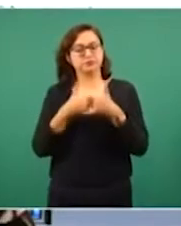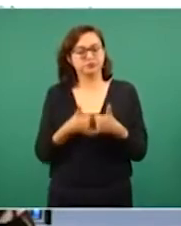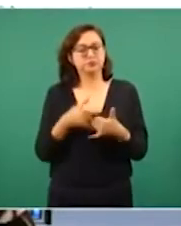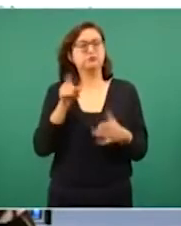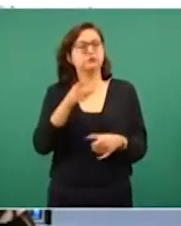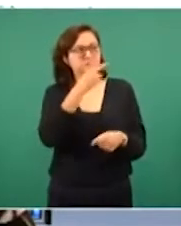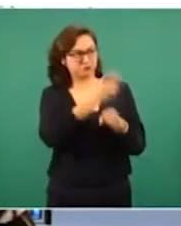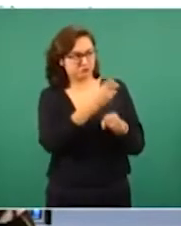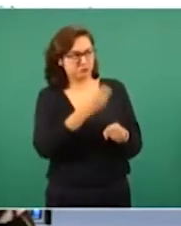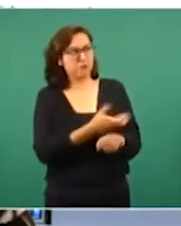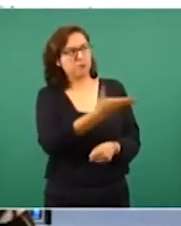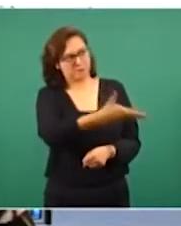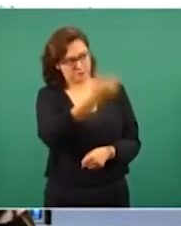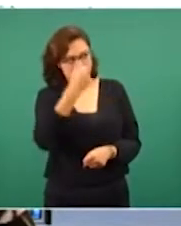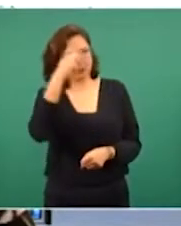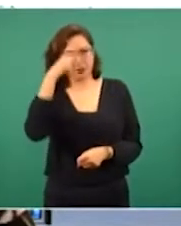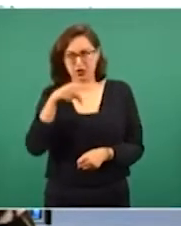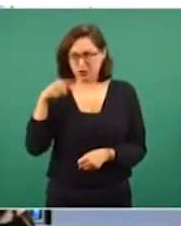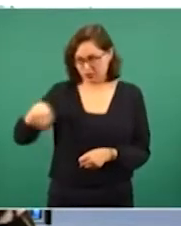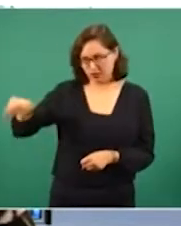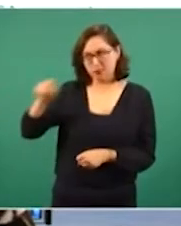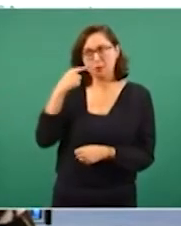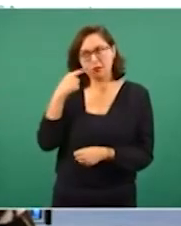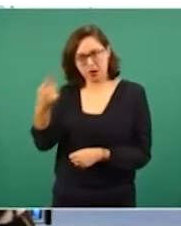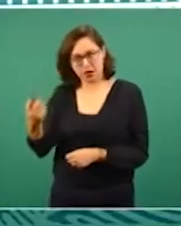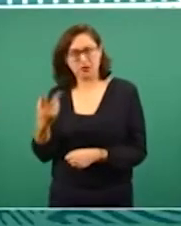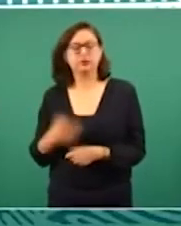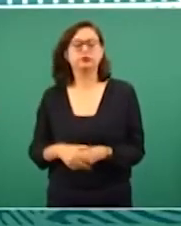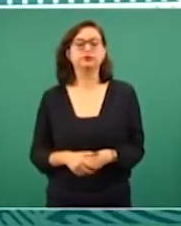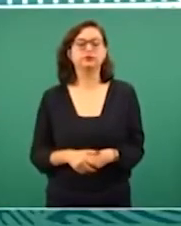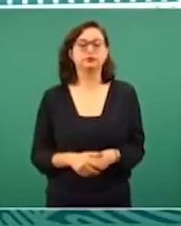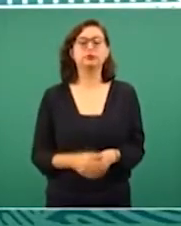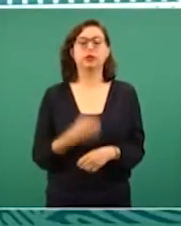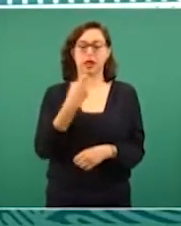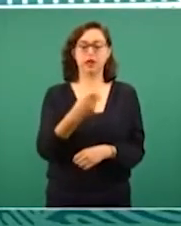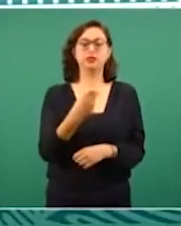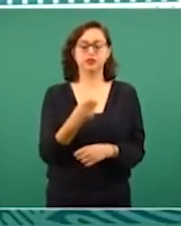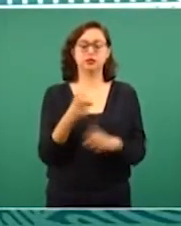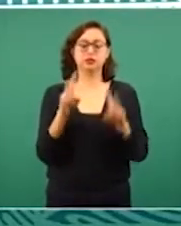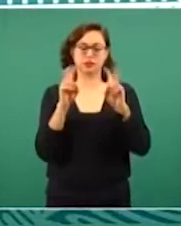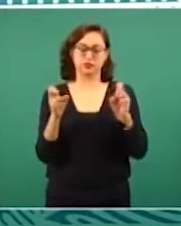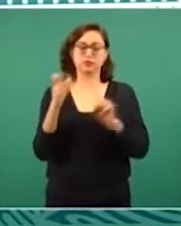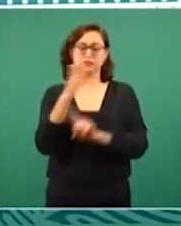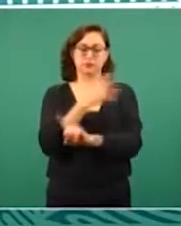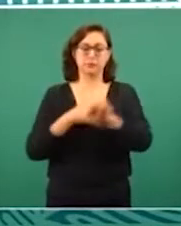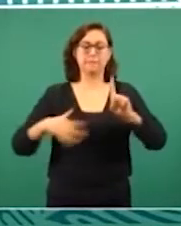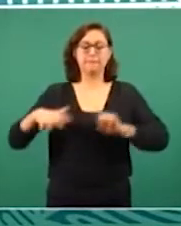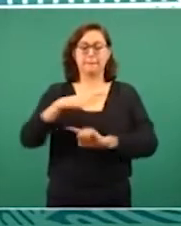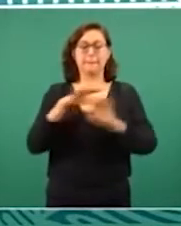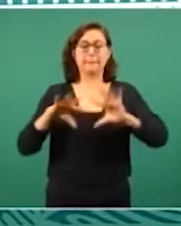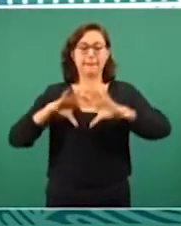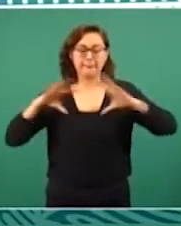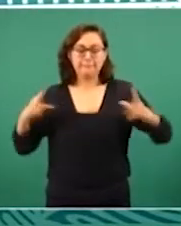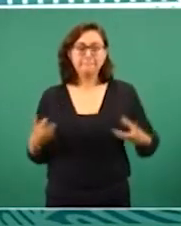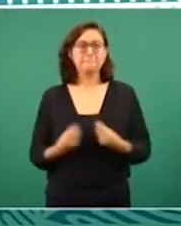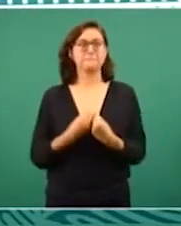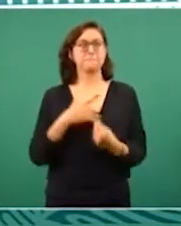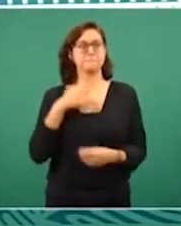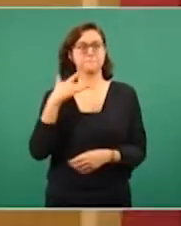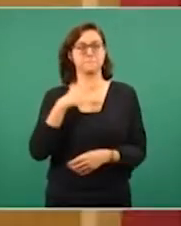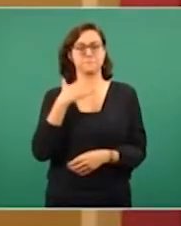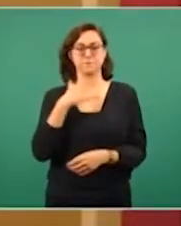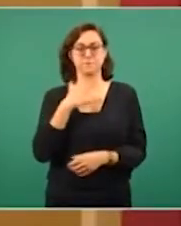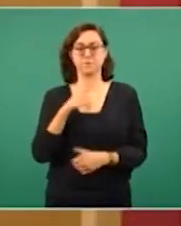presidente de México para que venga a ver esos programas. Entonces, ese es el estatus que guarda la situación. En total, estimo que